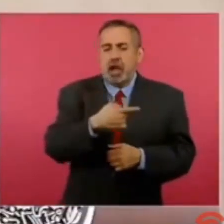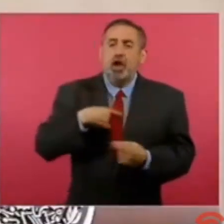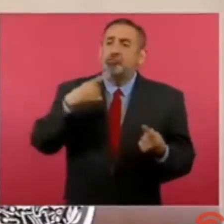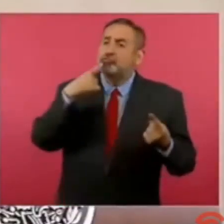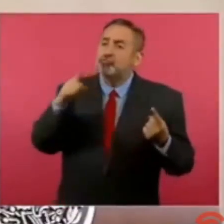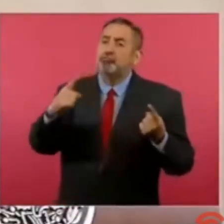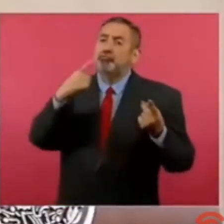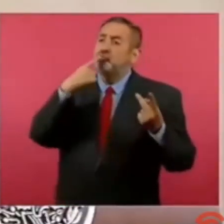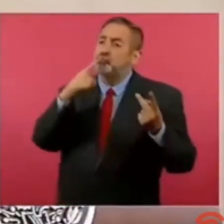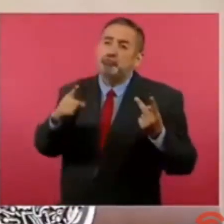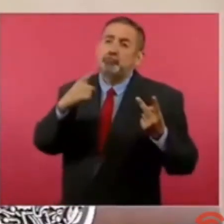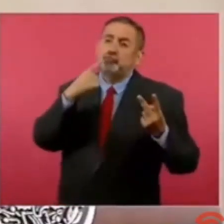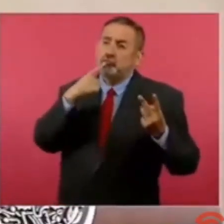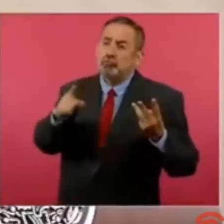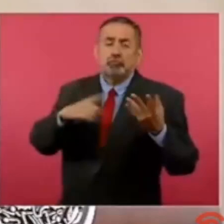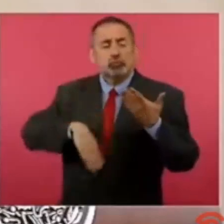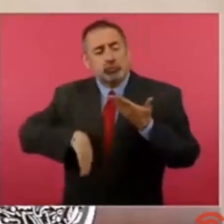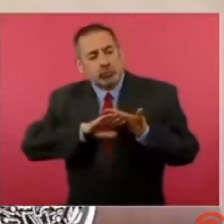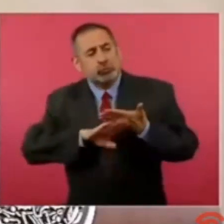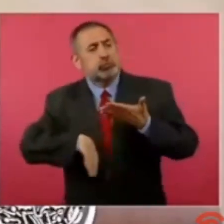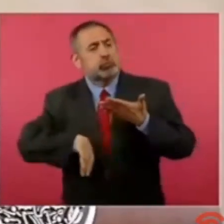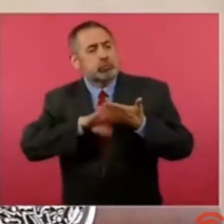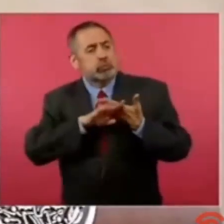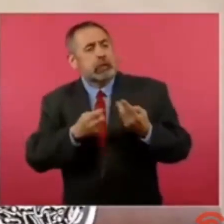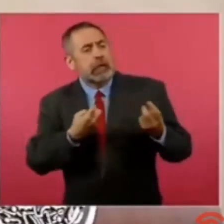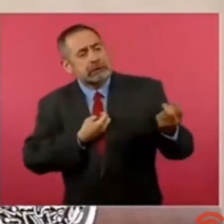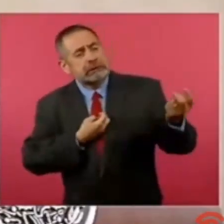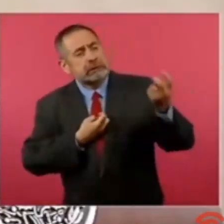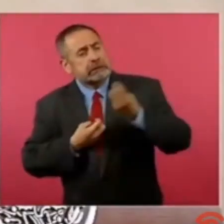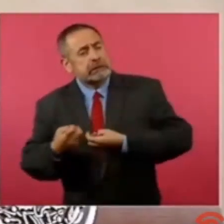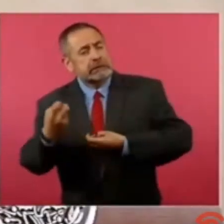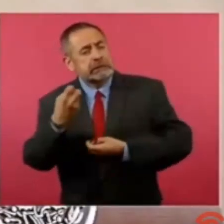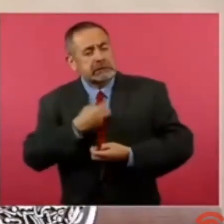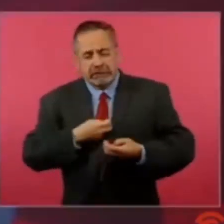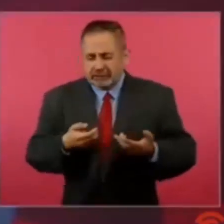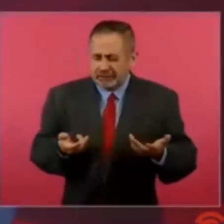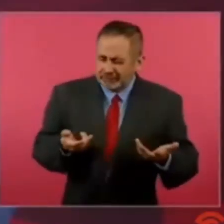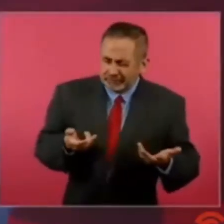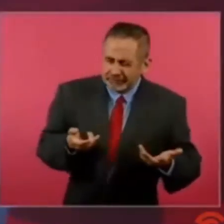denunciaba y denunciaba y denunciaba y denunciaba?